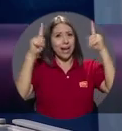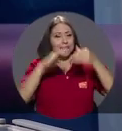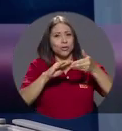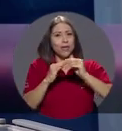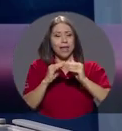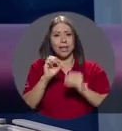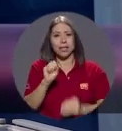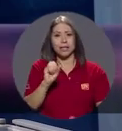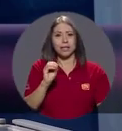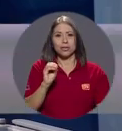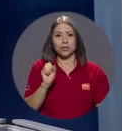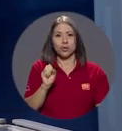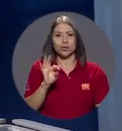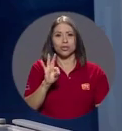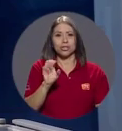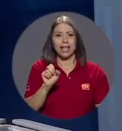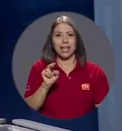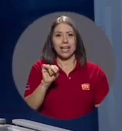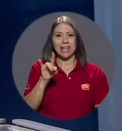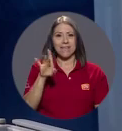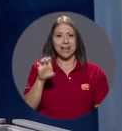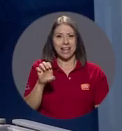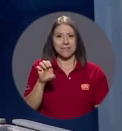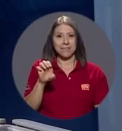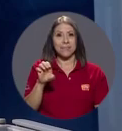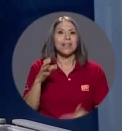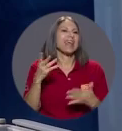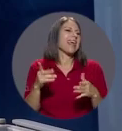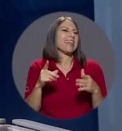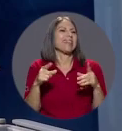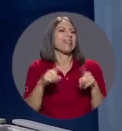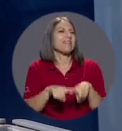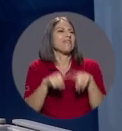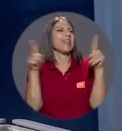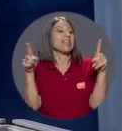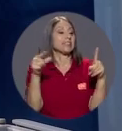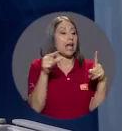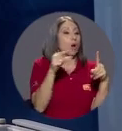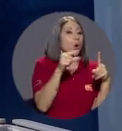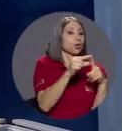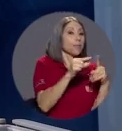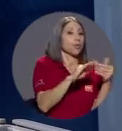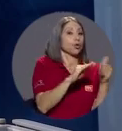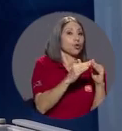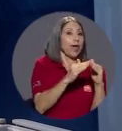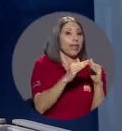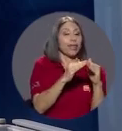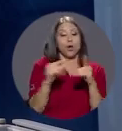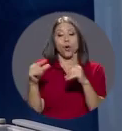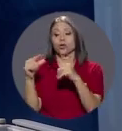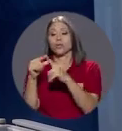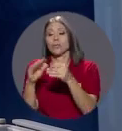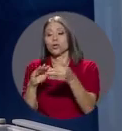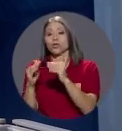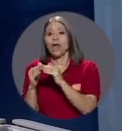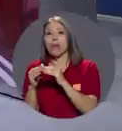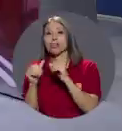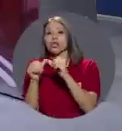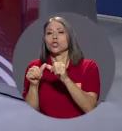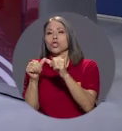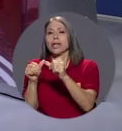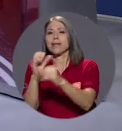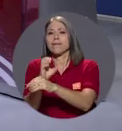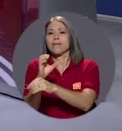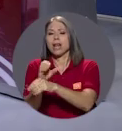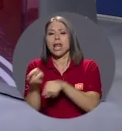sostenible. Empecemos por ahí. ¿Cuál es la diferencia entre el concepto normal de ciudad y el concepto de una ciudad sostenible, que son